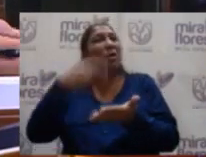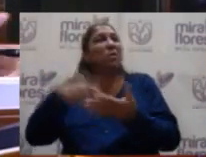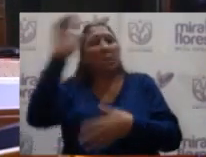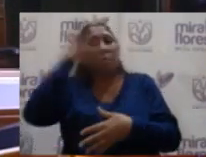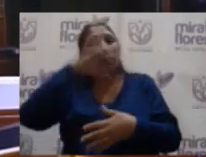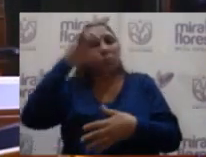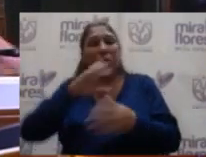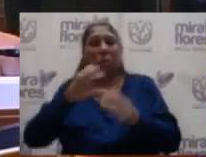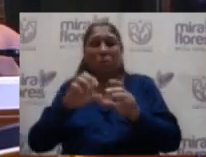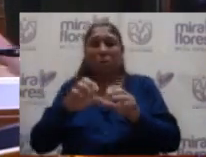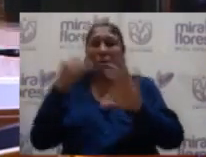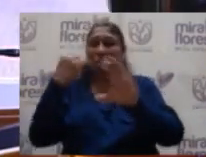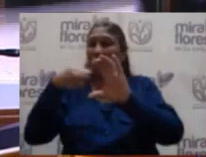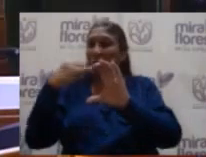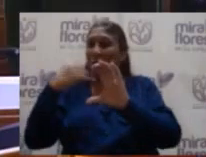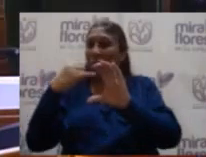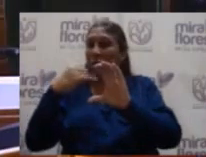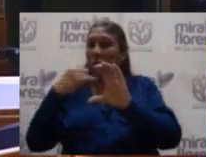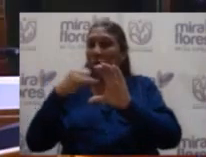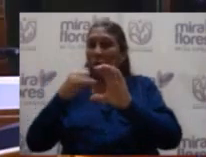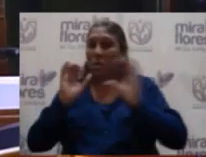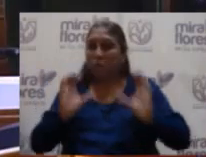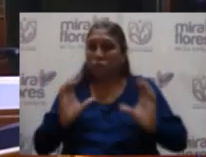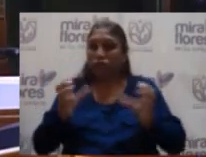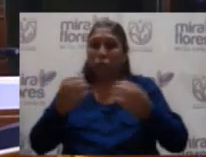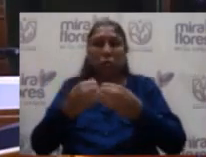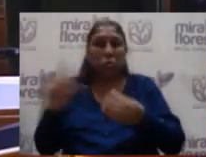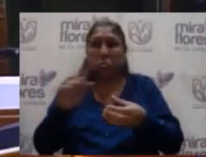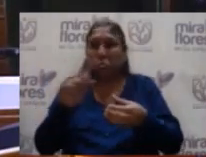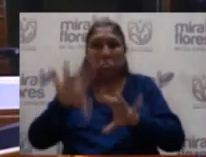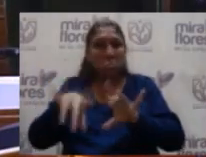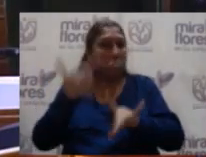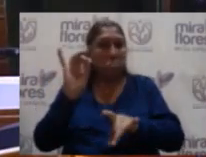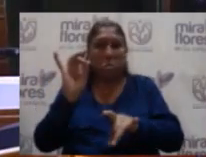en internet el RUC de este consorcio, no lo he encontrado.